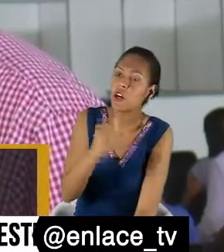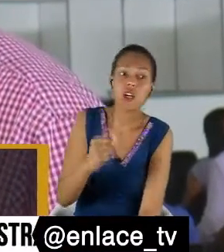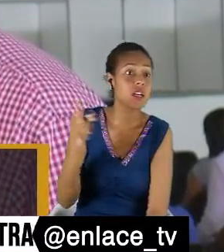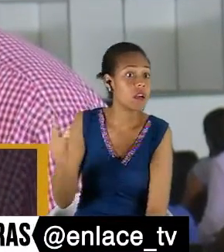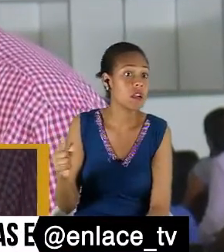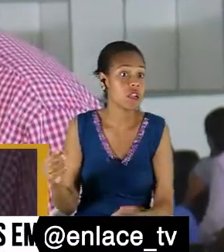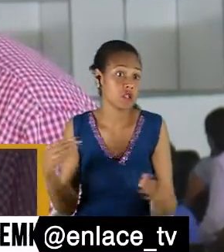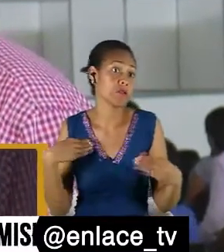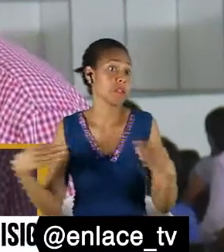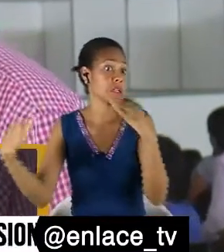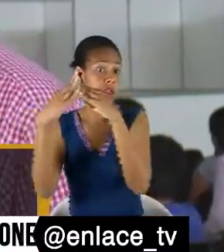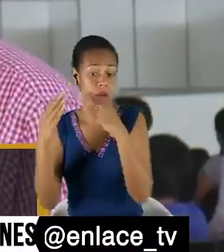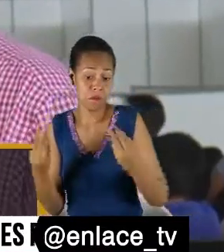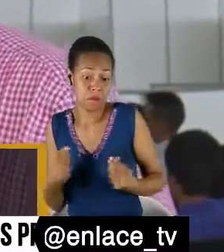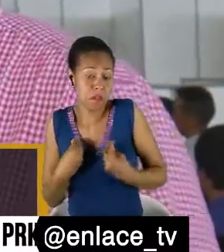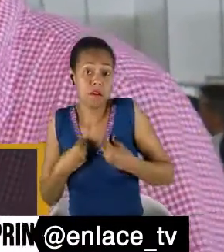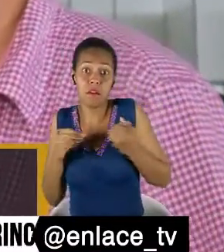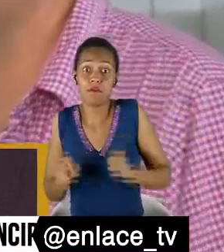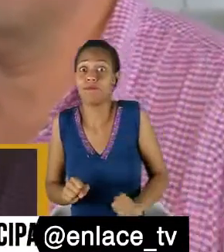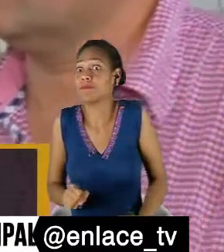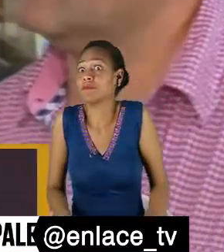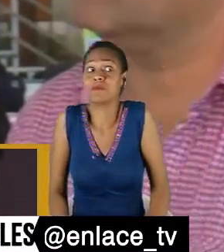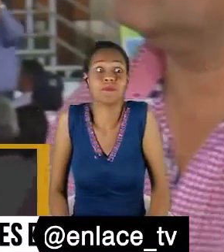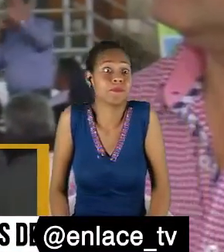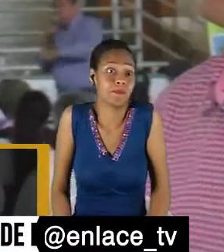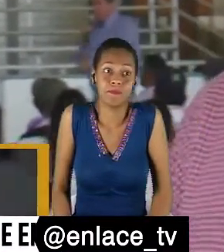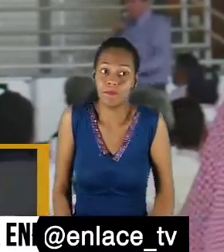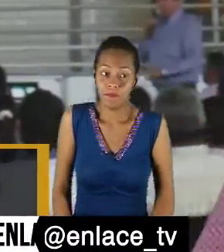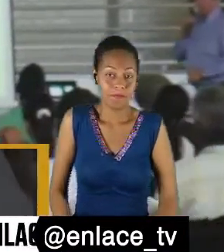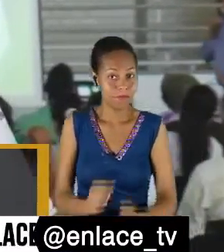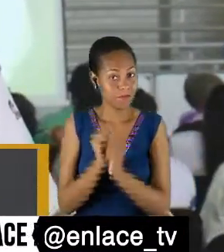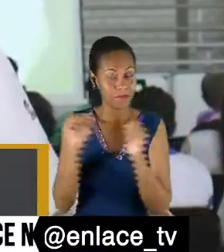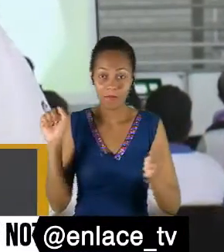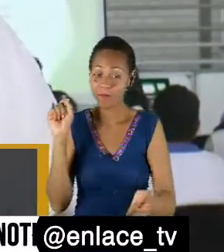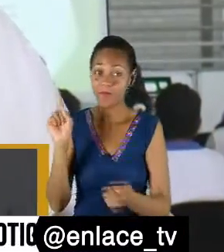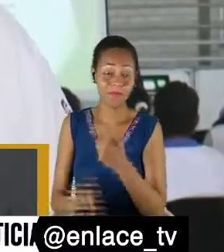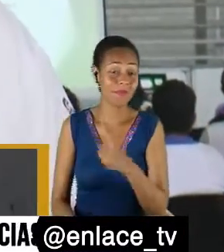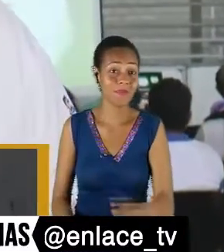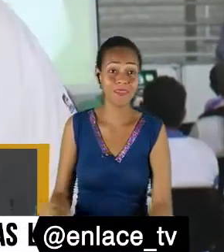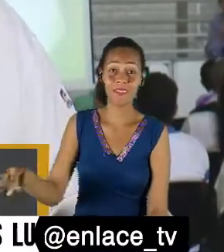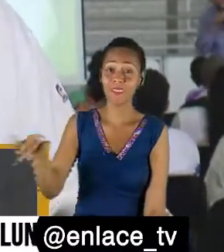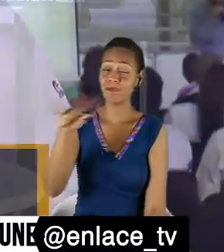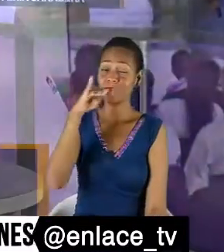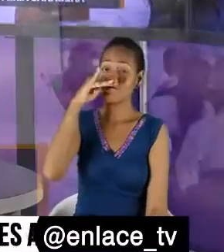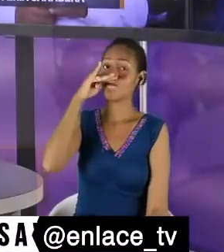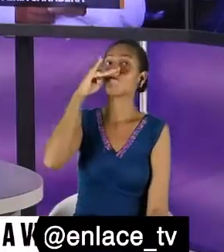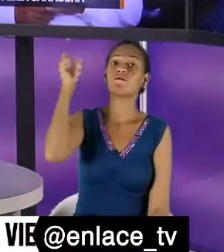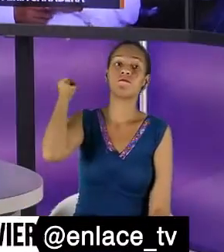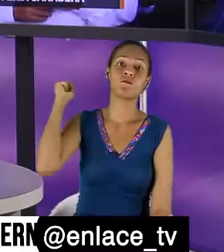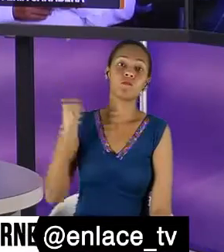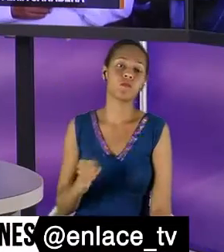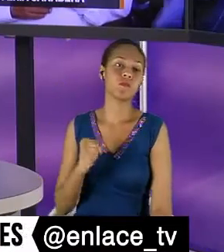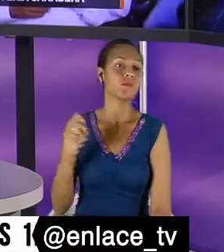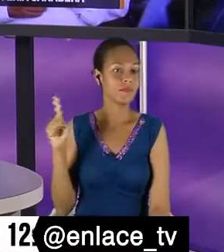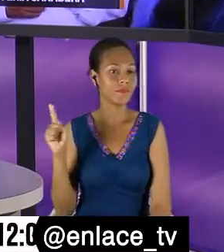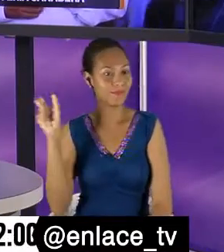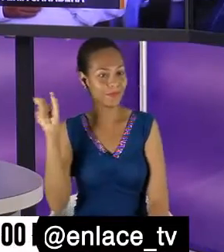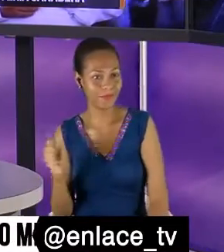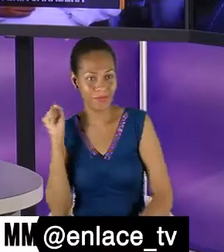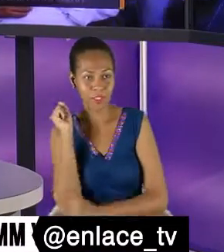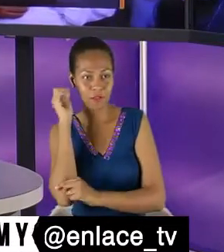para la población. El experto que en breve minutos estará haciendo su exposición aquí en Expo Eventos, Jaime Alberto